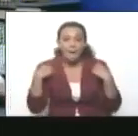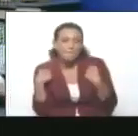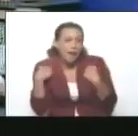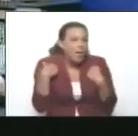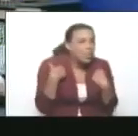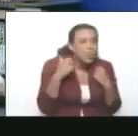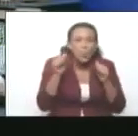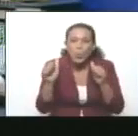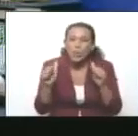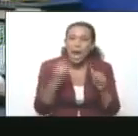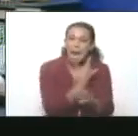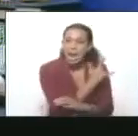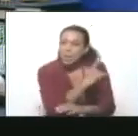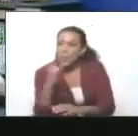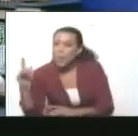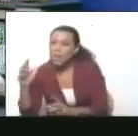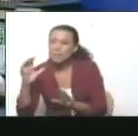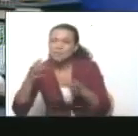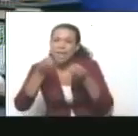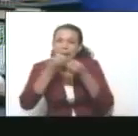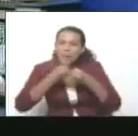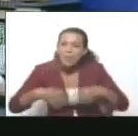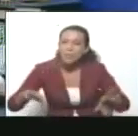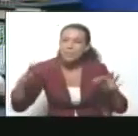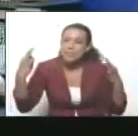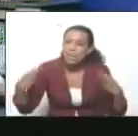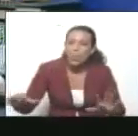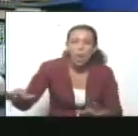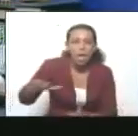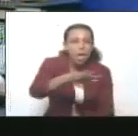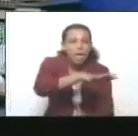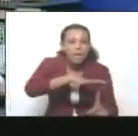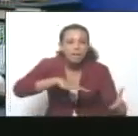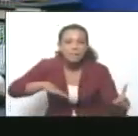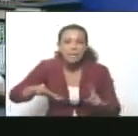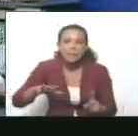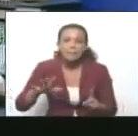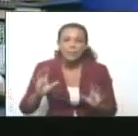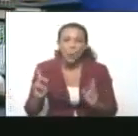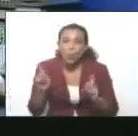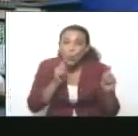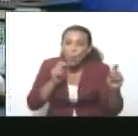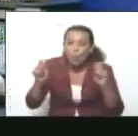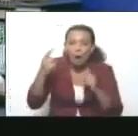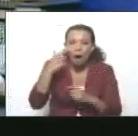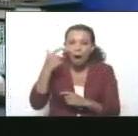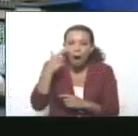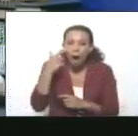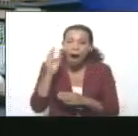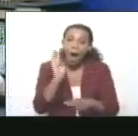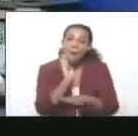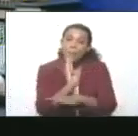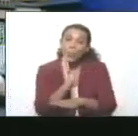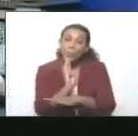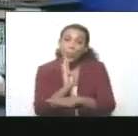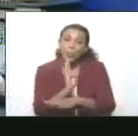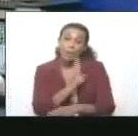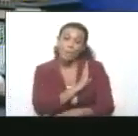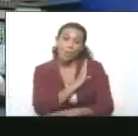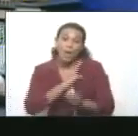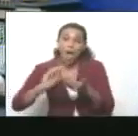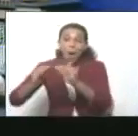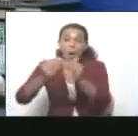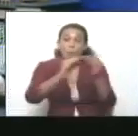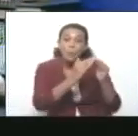cuenta la naturaleza y algo bien importante que contempla el ecoturismo, que es darle protagonismo a nuestras